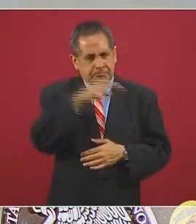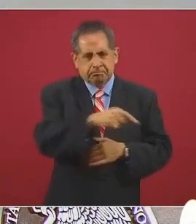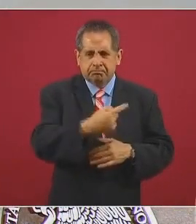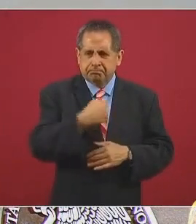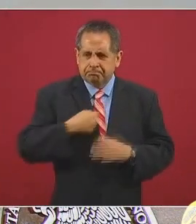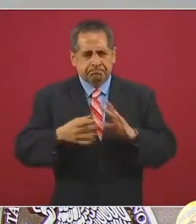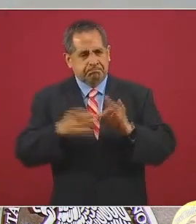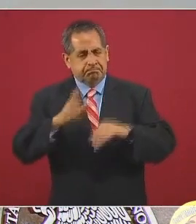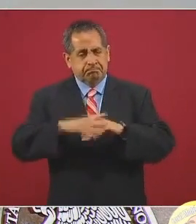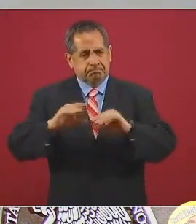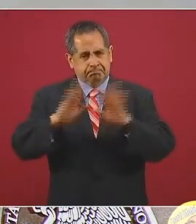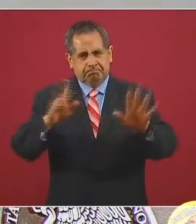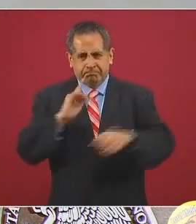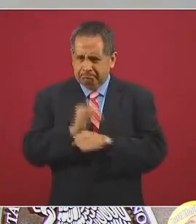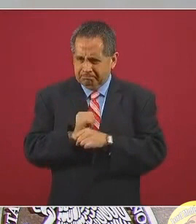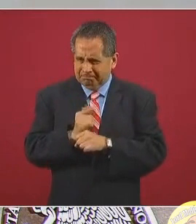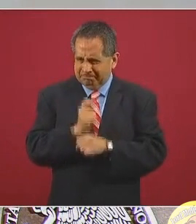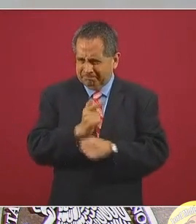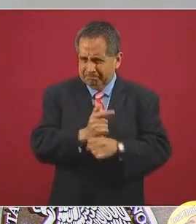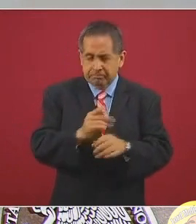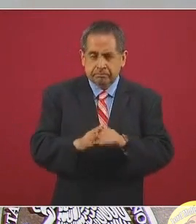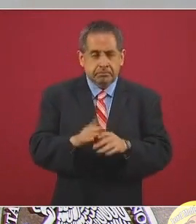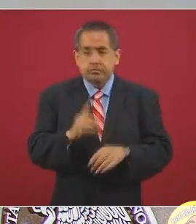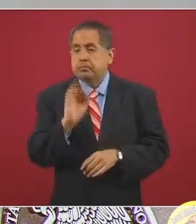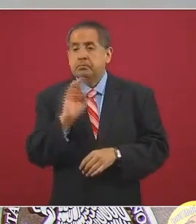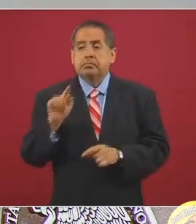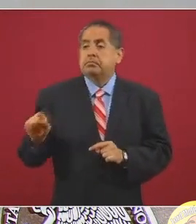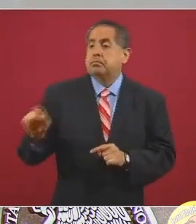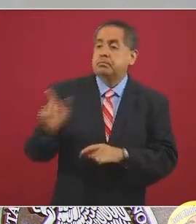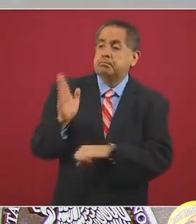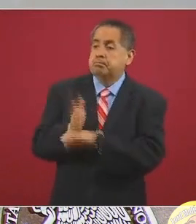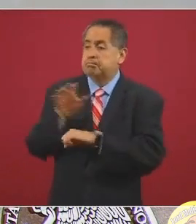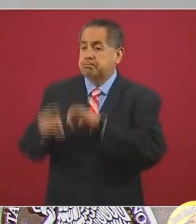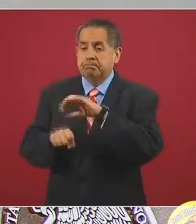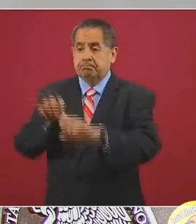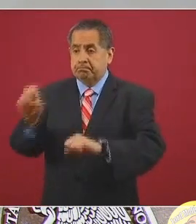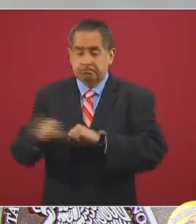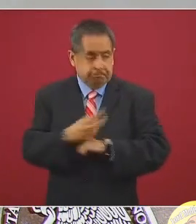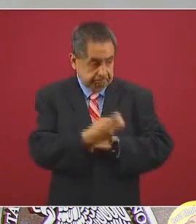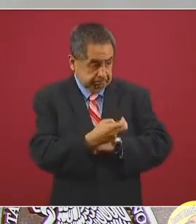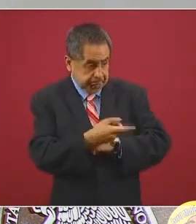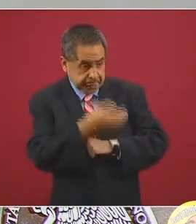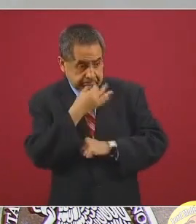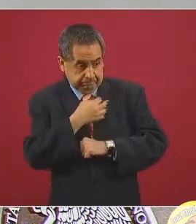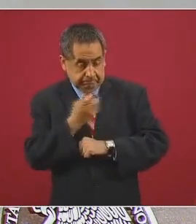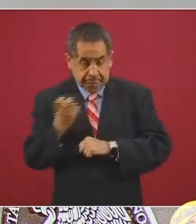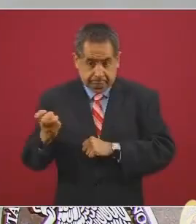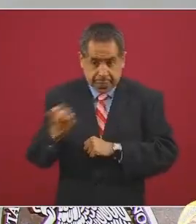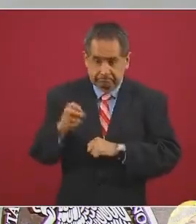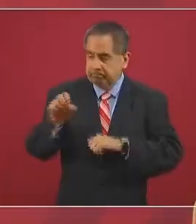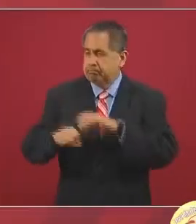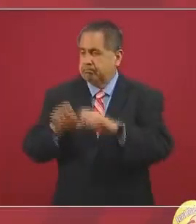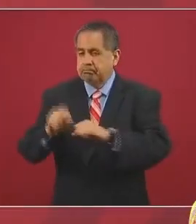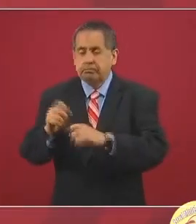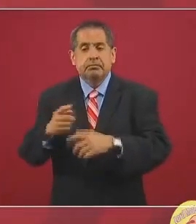profundizar en la investigación, castigar a más involucrados. Y algo